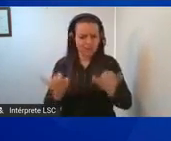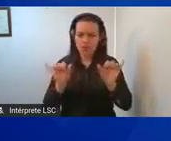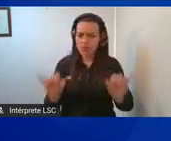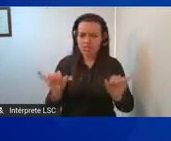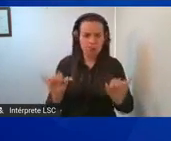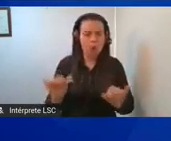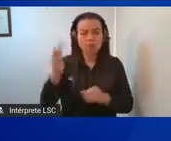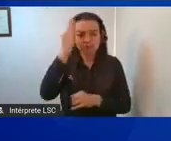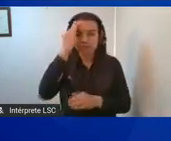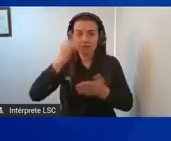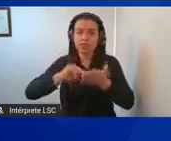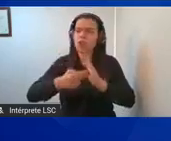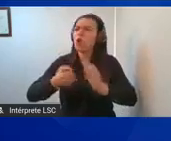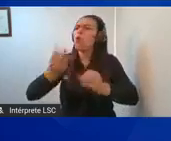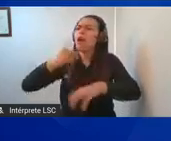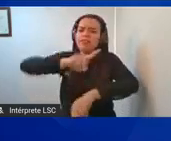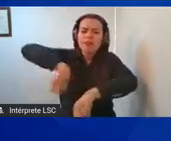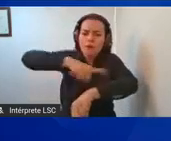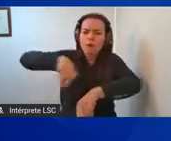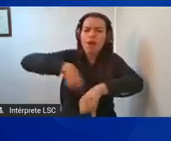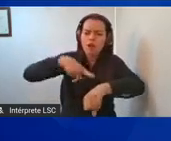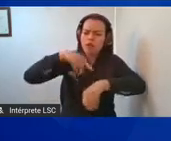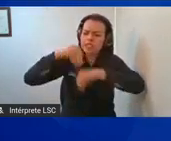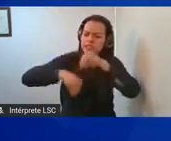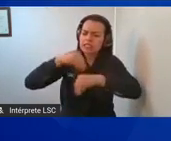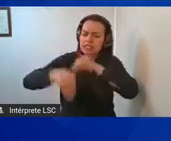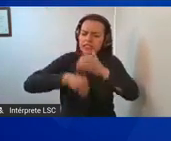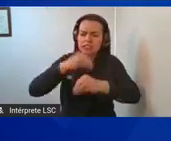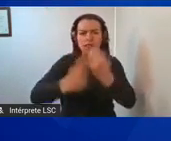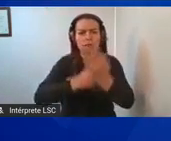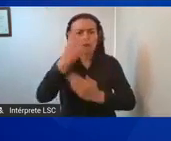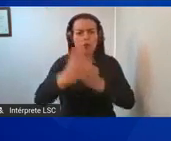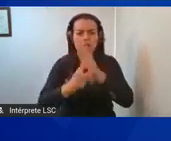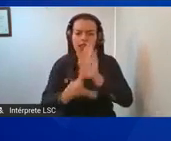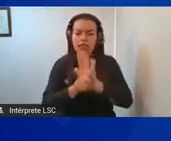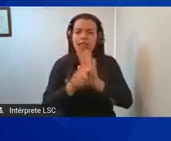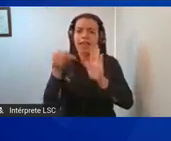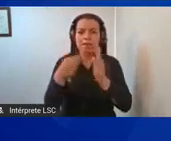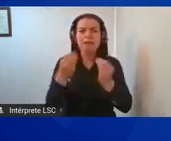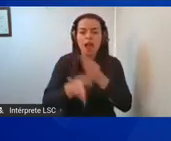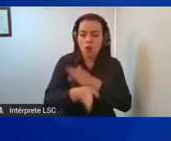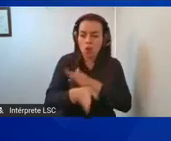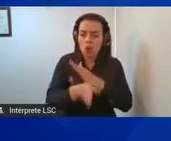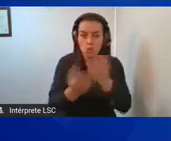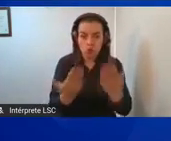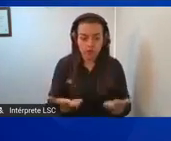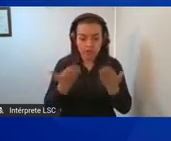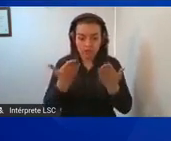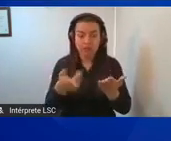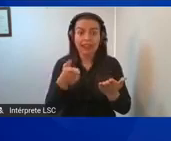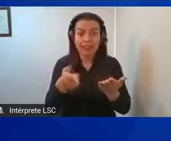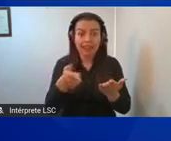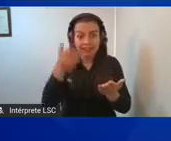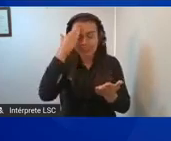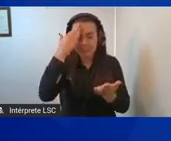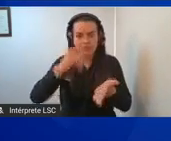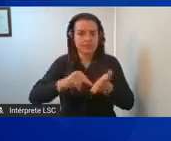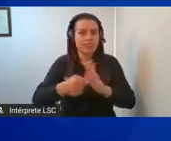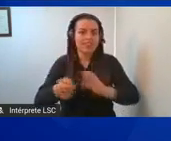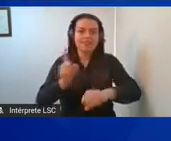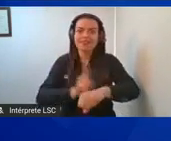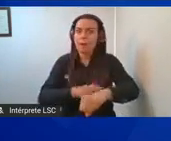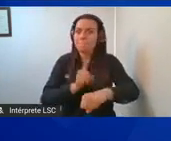un proyecto de ley para que siga vigente en el Congreso. Y lo más importante es que, digamos, en un tiempo muy breve, en un tiempo